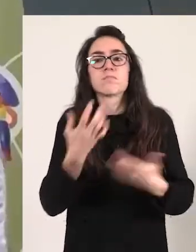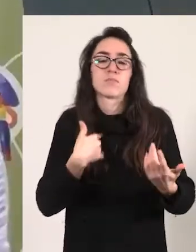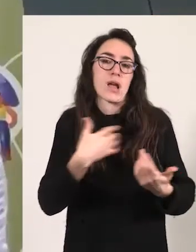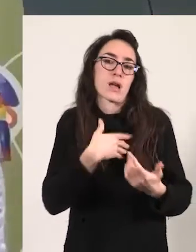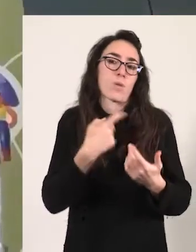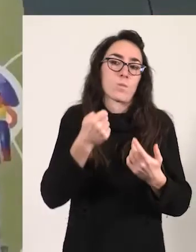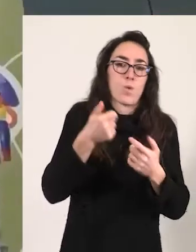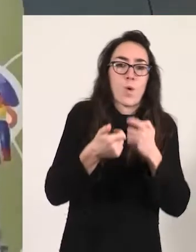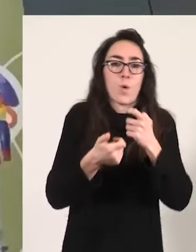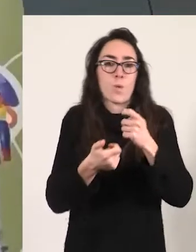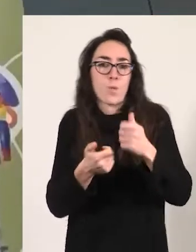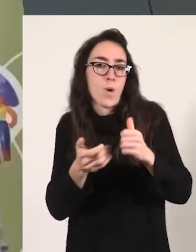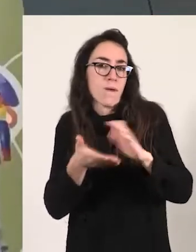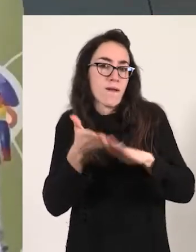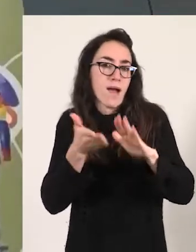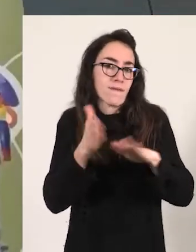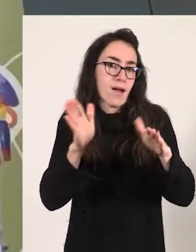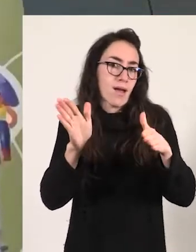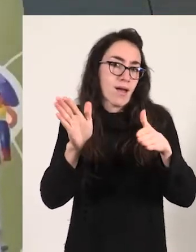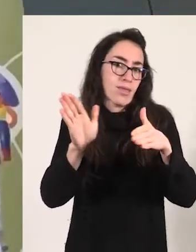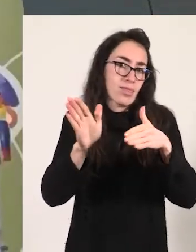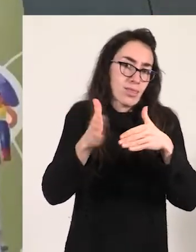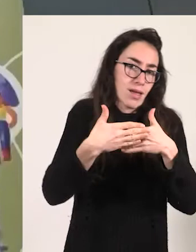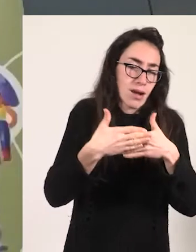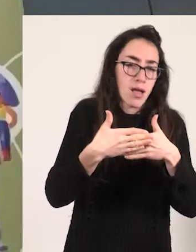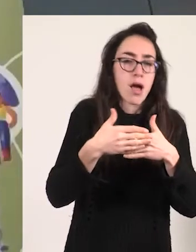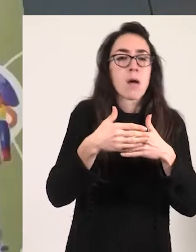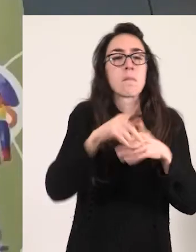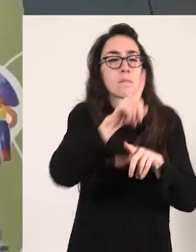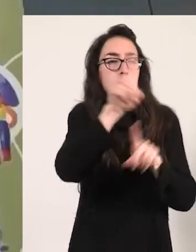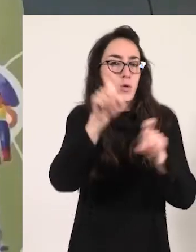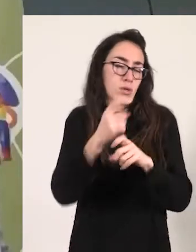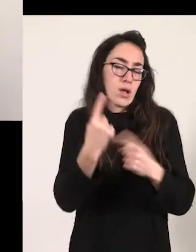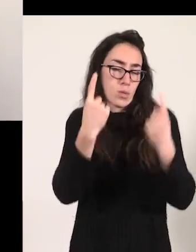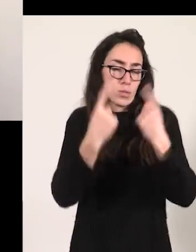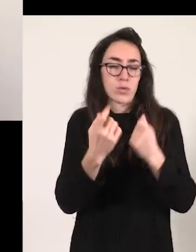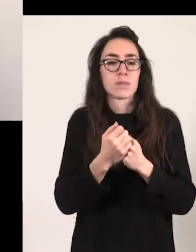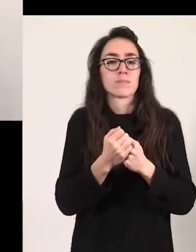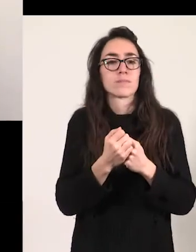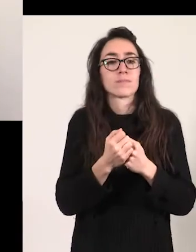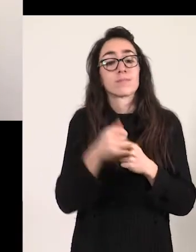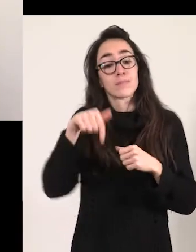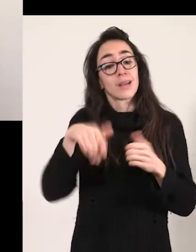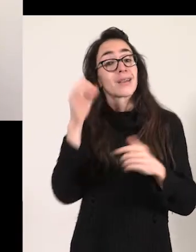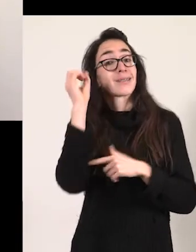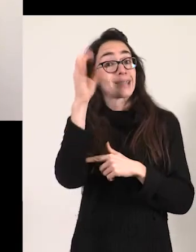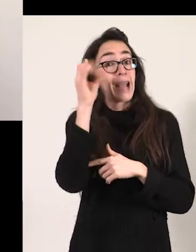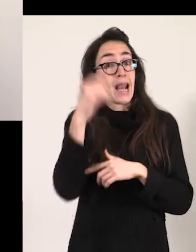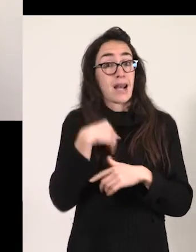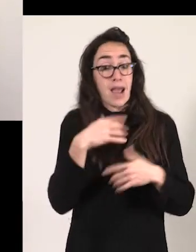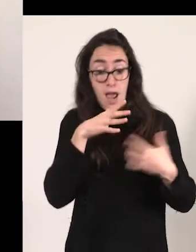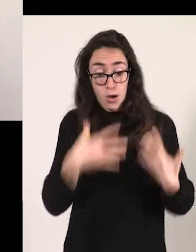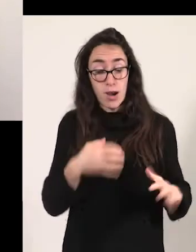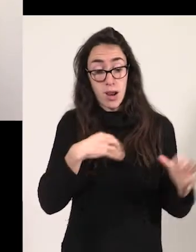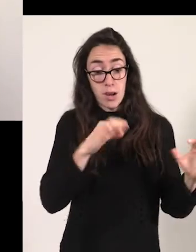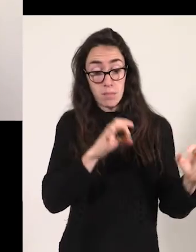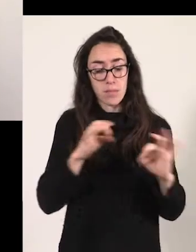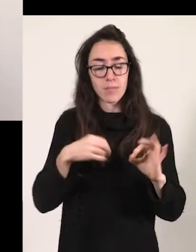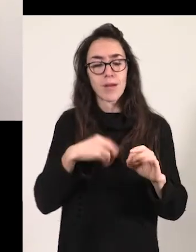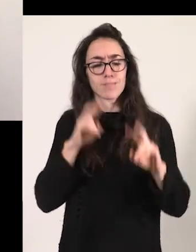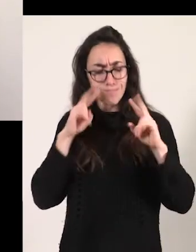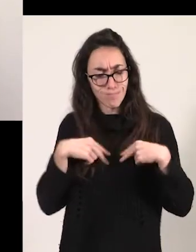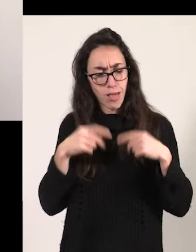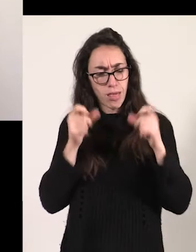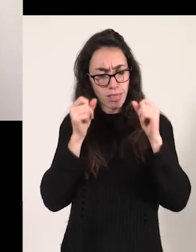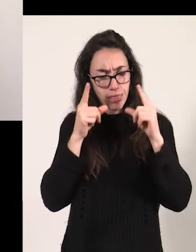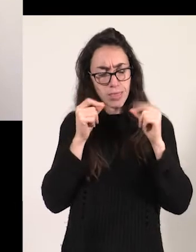es el que es y sí que me gustaría, bueno, pues ir cerrando poquito a poco con algunas cuestiones. Preparando esta charla, Lucía,